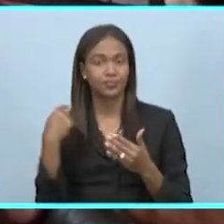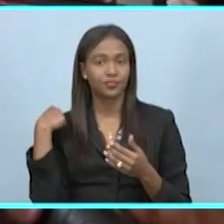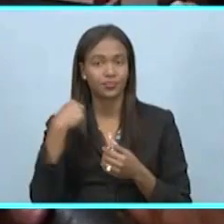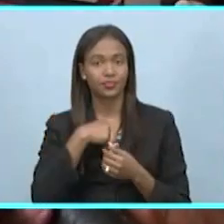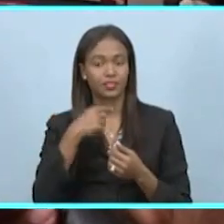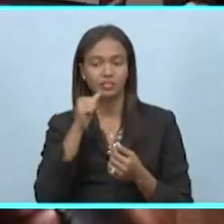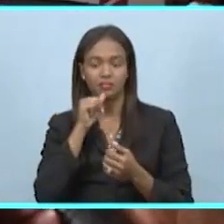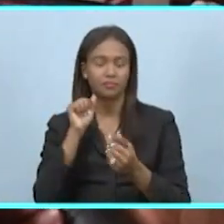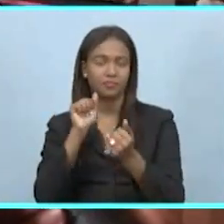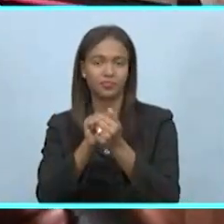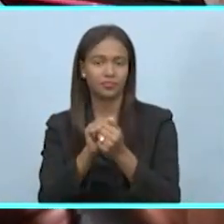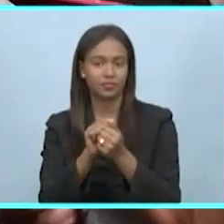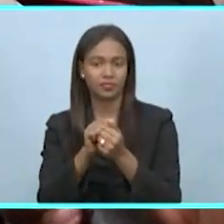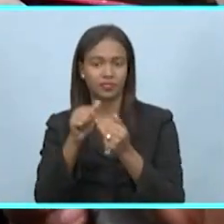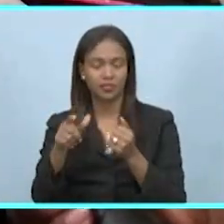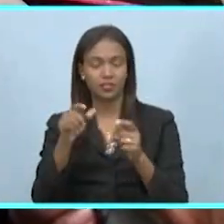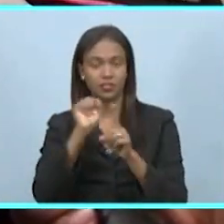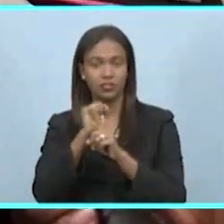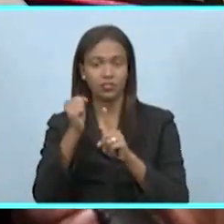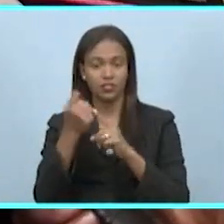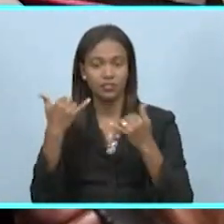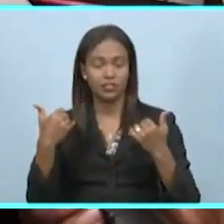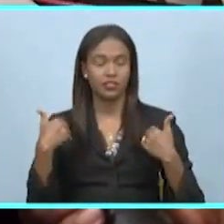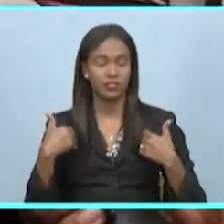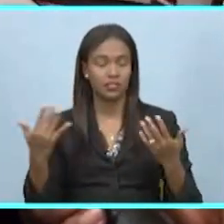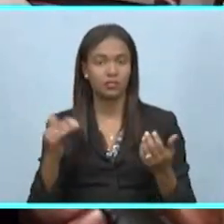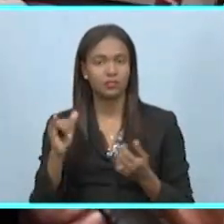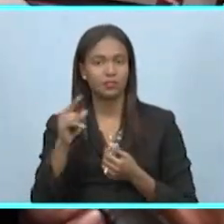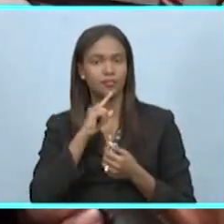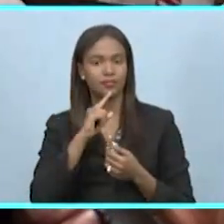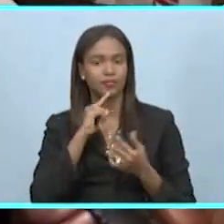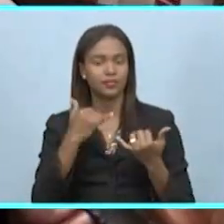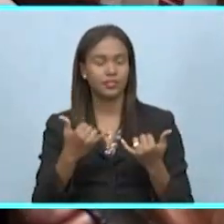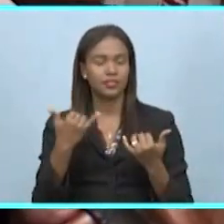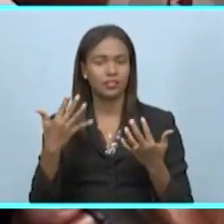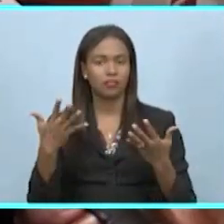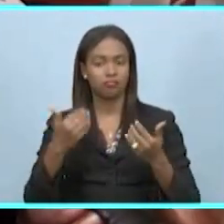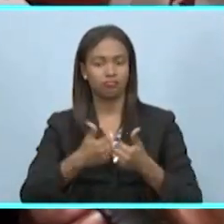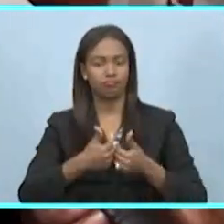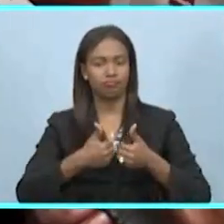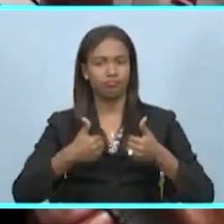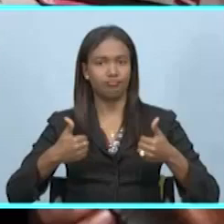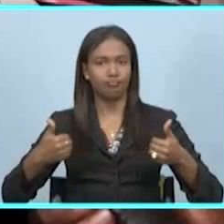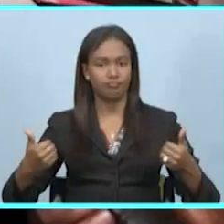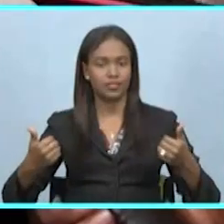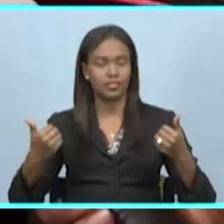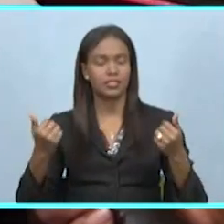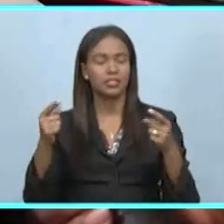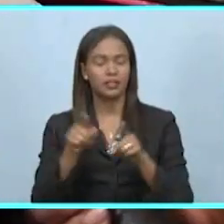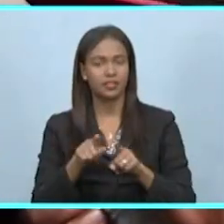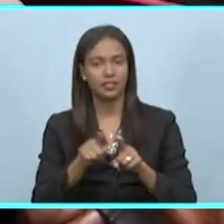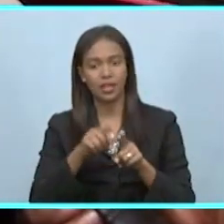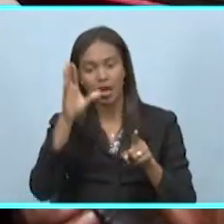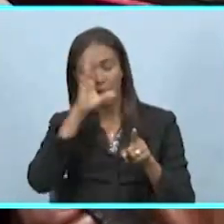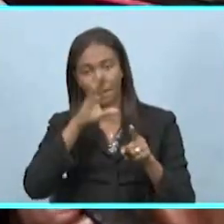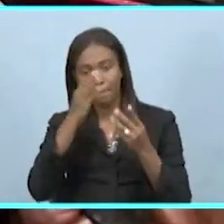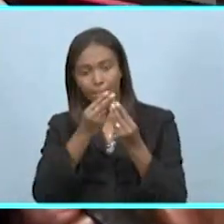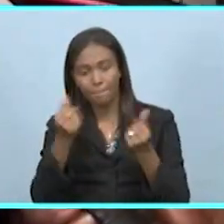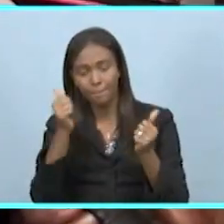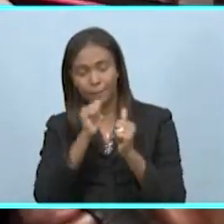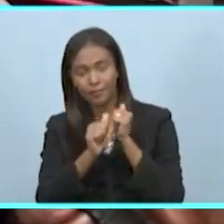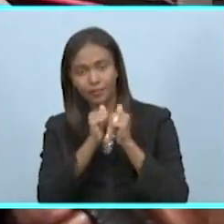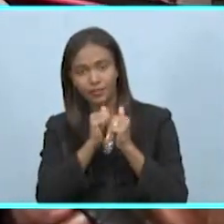están apegadas a la realidad y que realmente también se alejan de precisamente buscar una